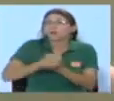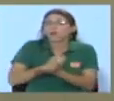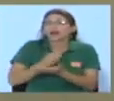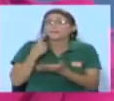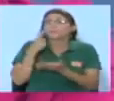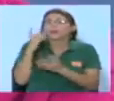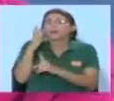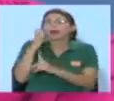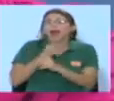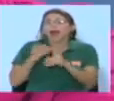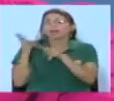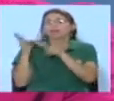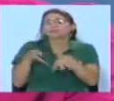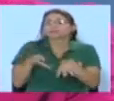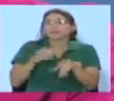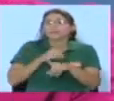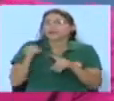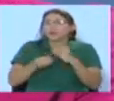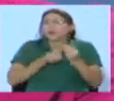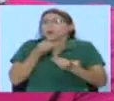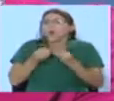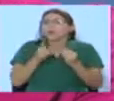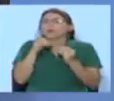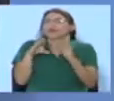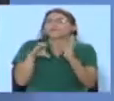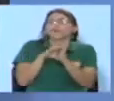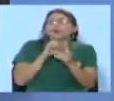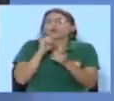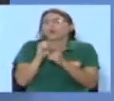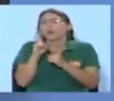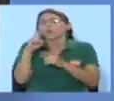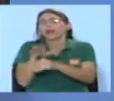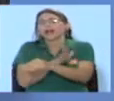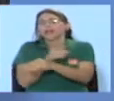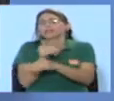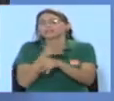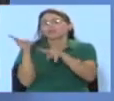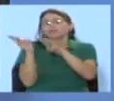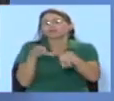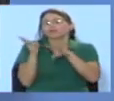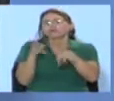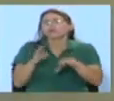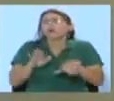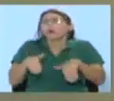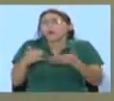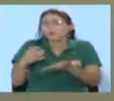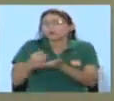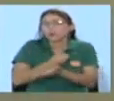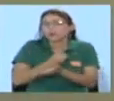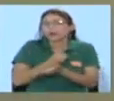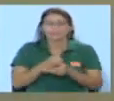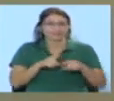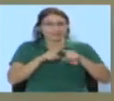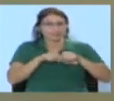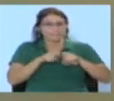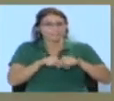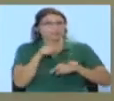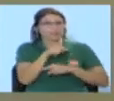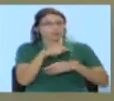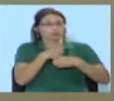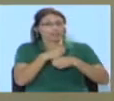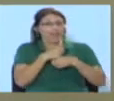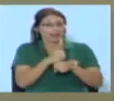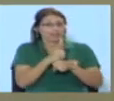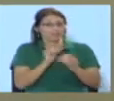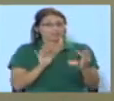una canción, etcétera? ¿Cómo? Ok, dependiendo de lo que usted vaya durante su navegación a hacer, eso pues requiere